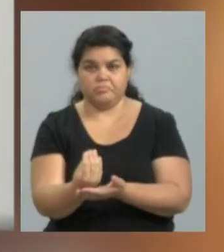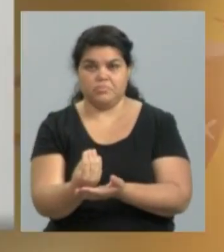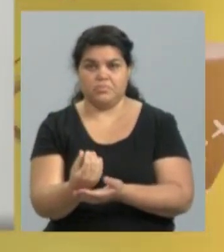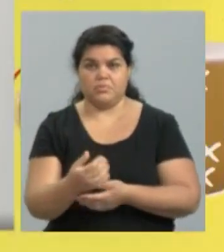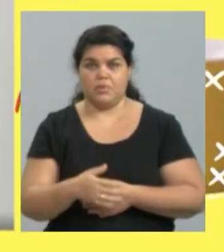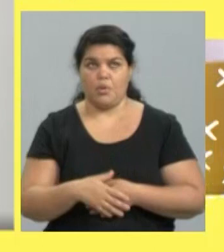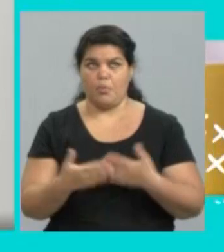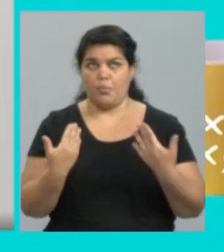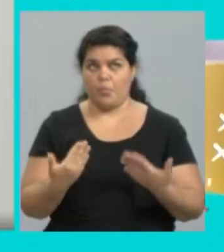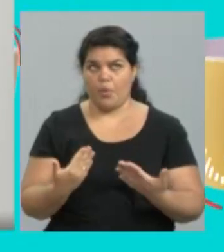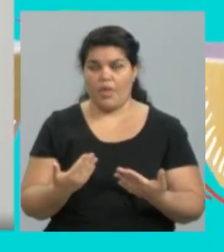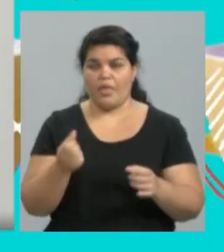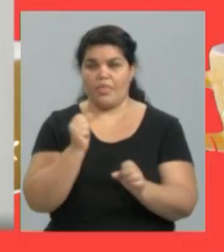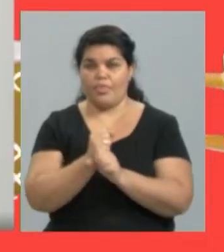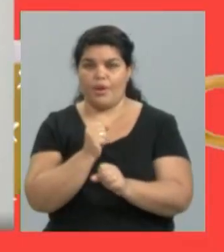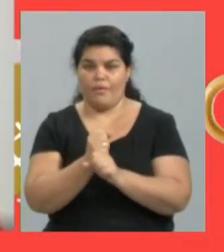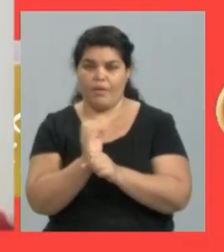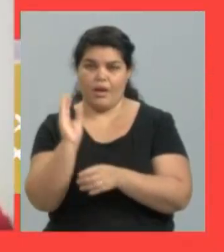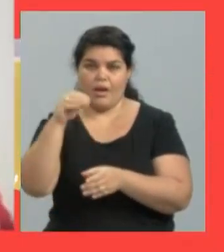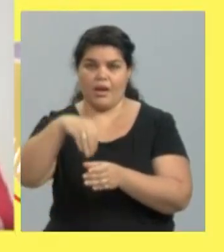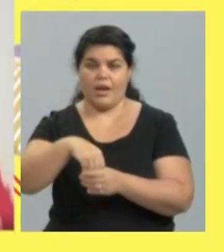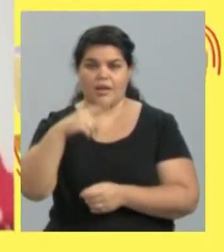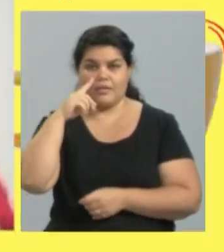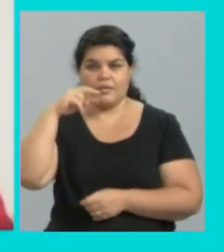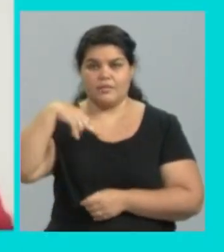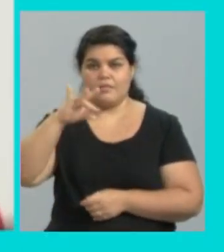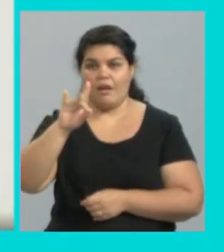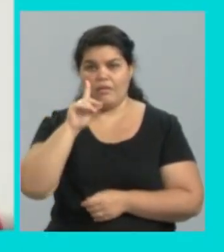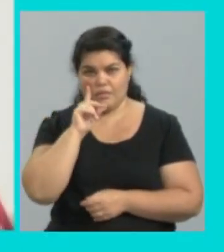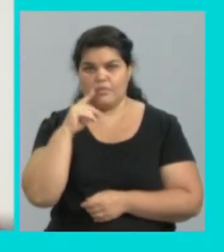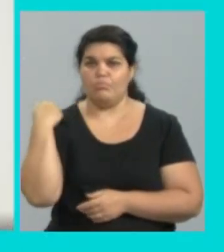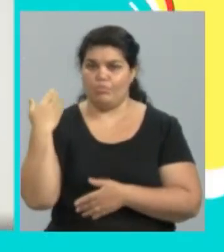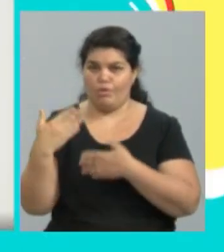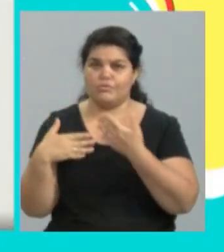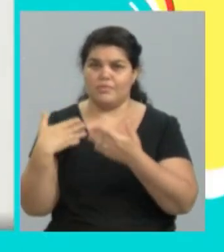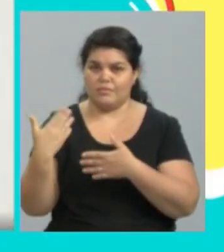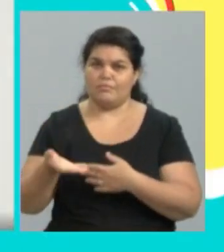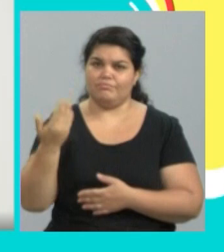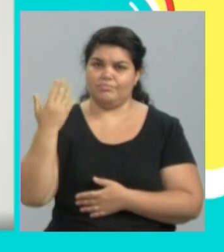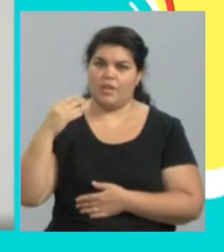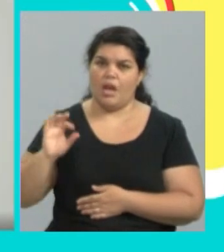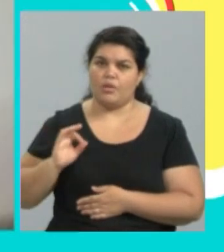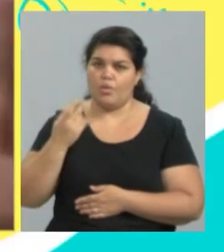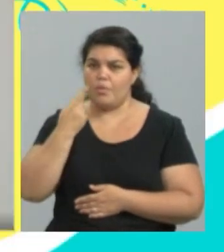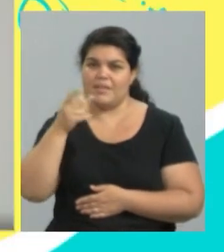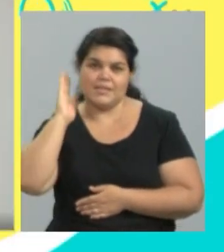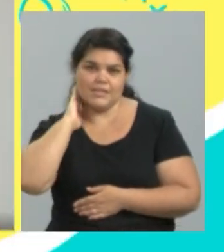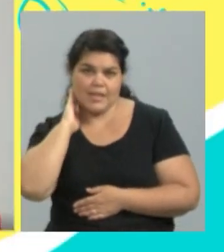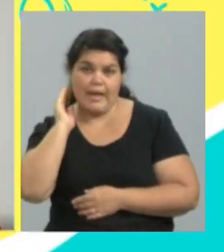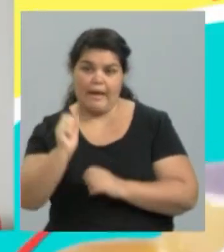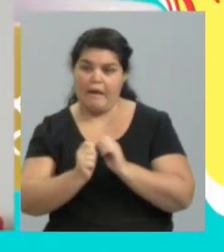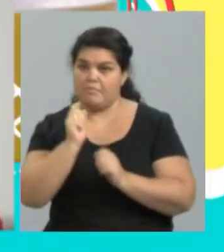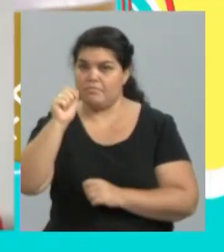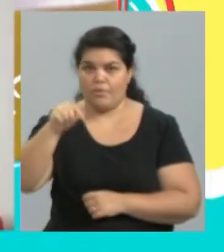poder articular o poder trabajar en el INADI. Ha sido como un proceso bastante largo, desde el 2016 hasta ahora, yo